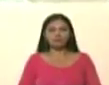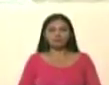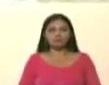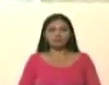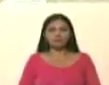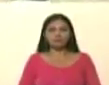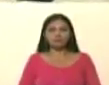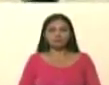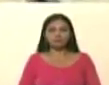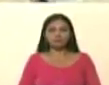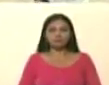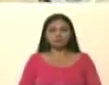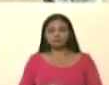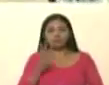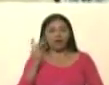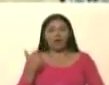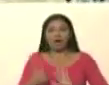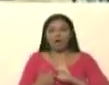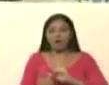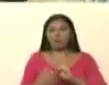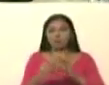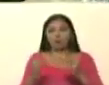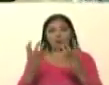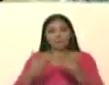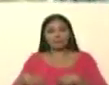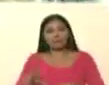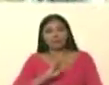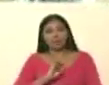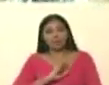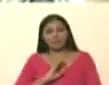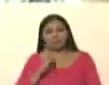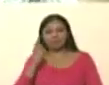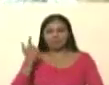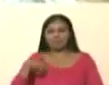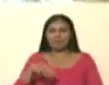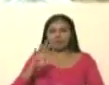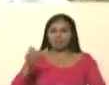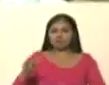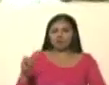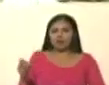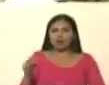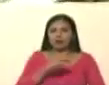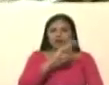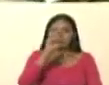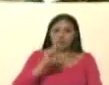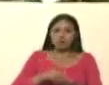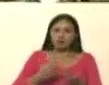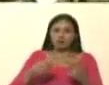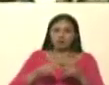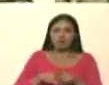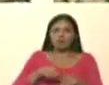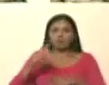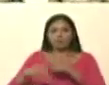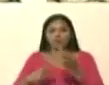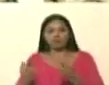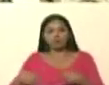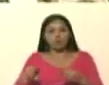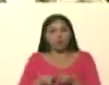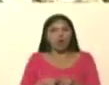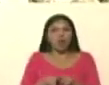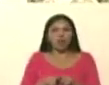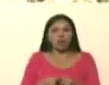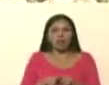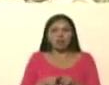aquí hay un ejemplo esta empresa tiene sus clientes nacionales y produce su pasta